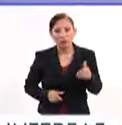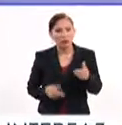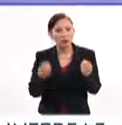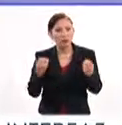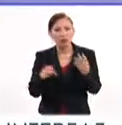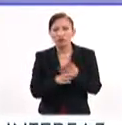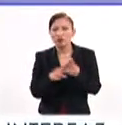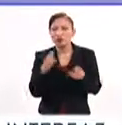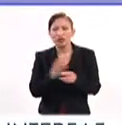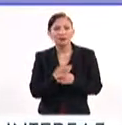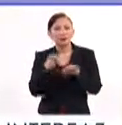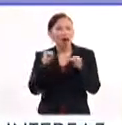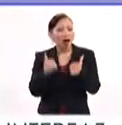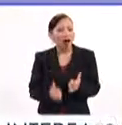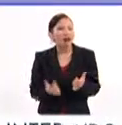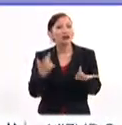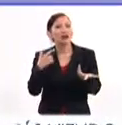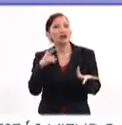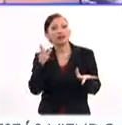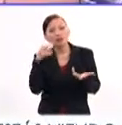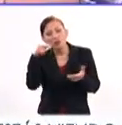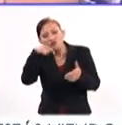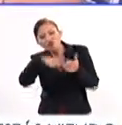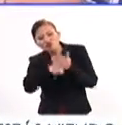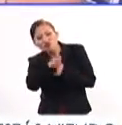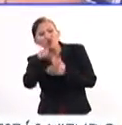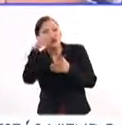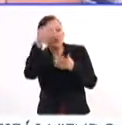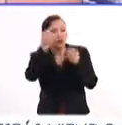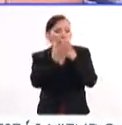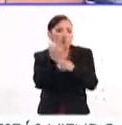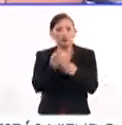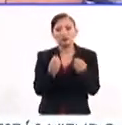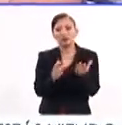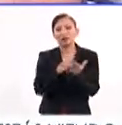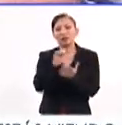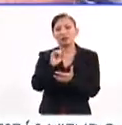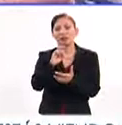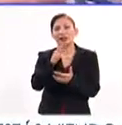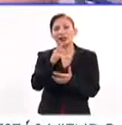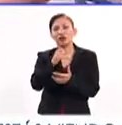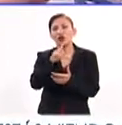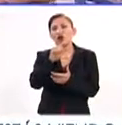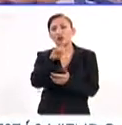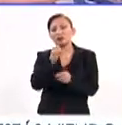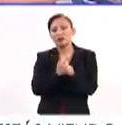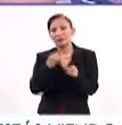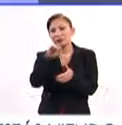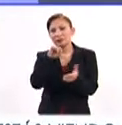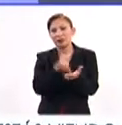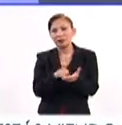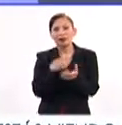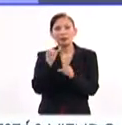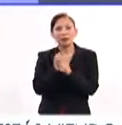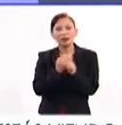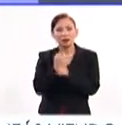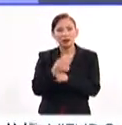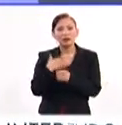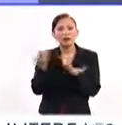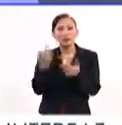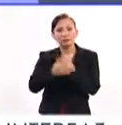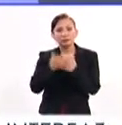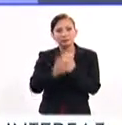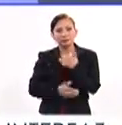un montón de expresiones artísticas, lugares recónditos que descubrir. Muchísimas gracias, Sergio López, investigador del Centro Nacional de Investigación,